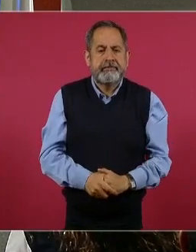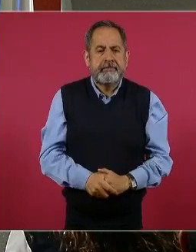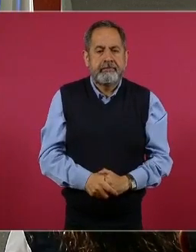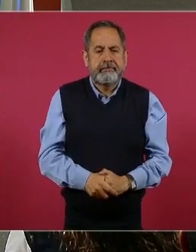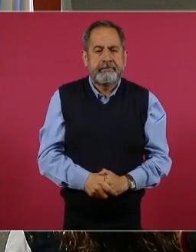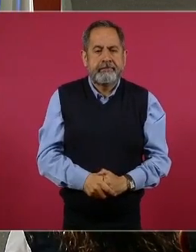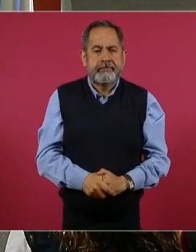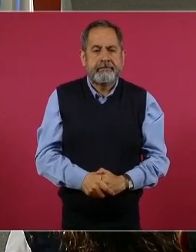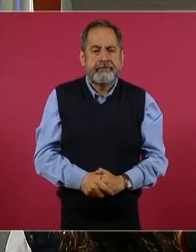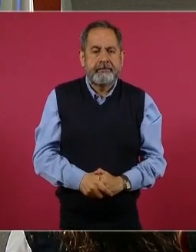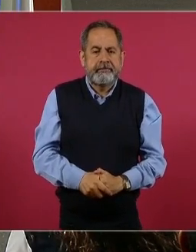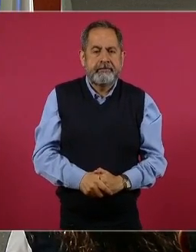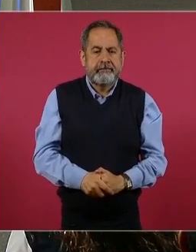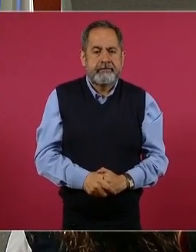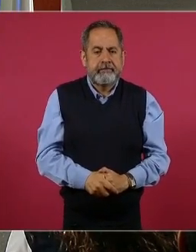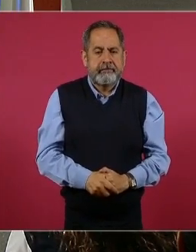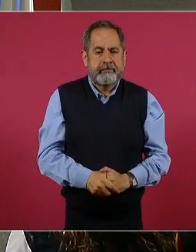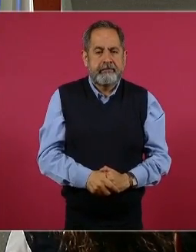Siguiente, por favor.